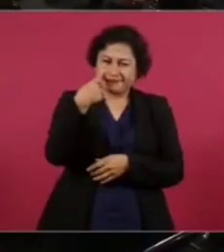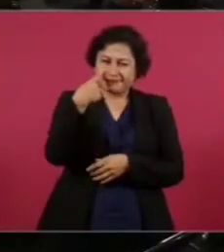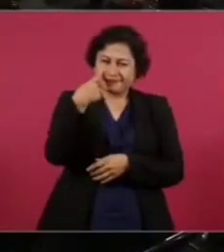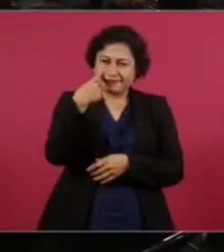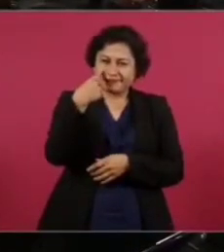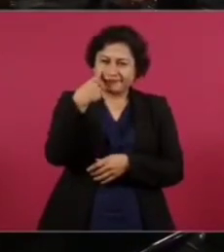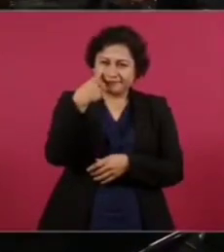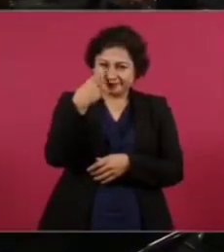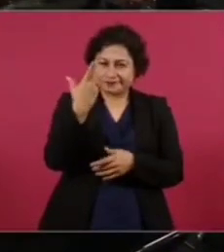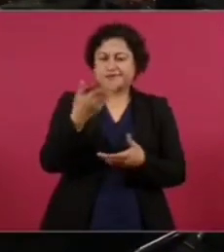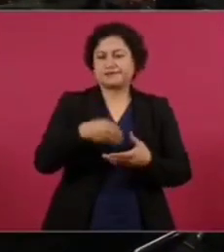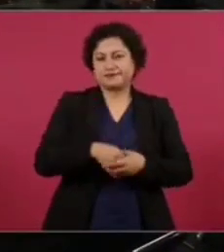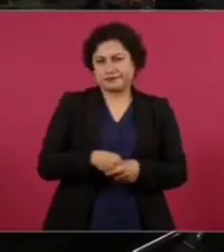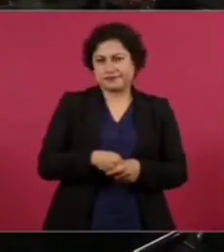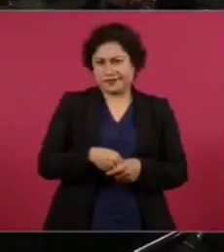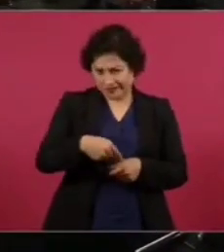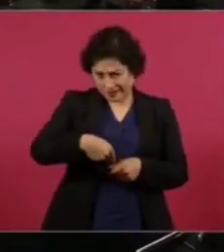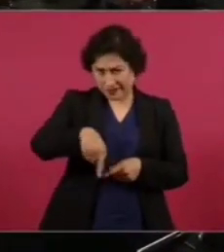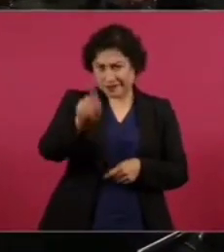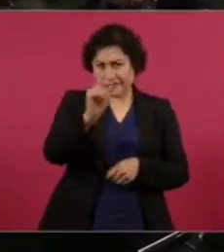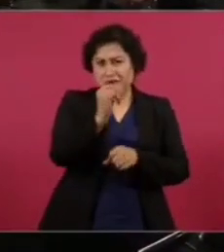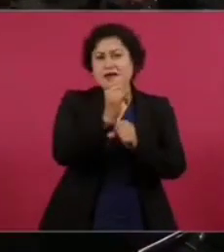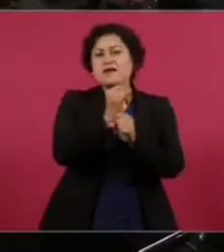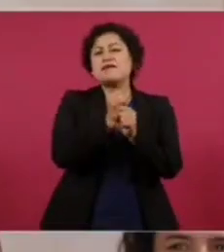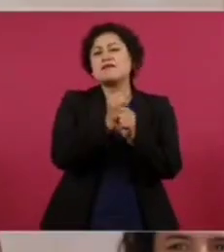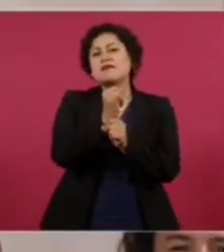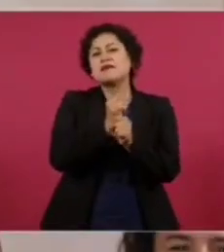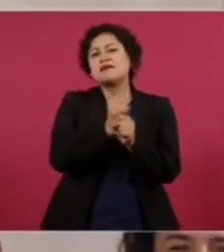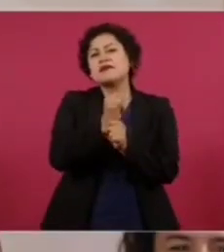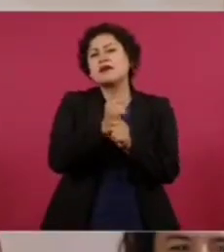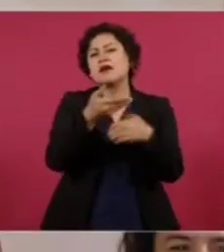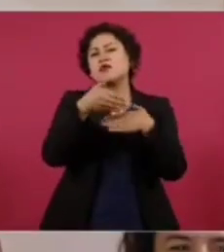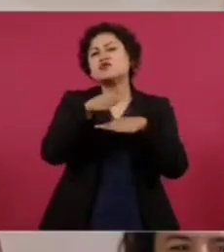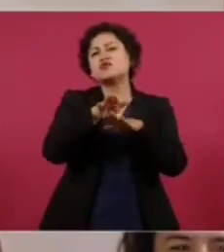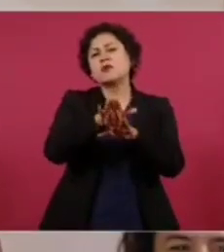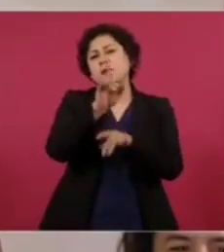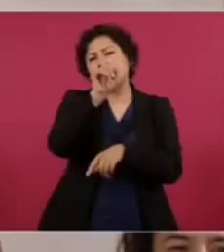a ver si hacen el reportaje, ¿no?, sobre las calumnias